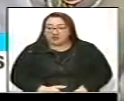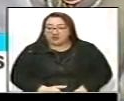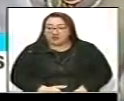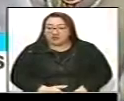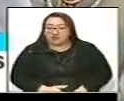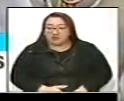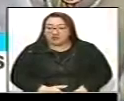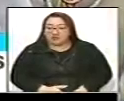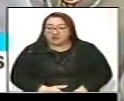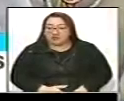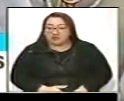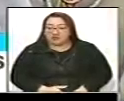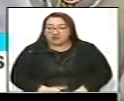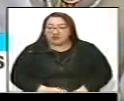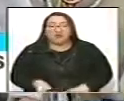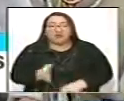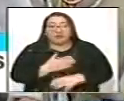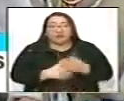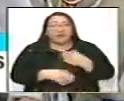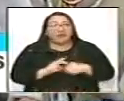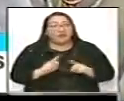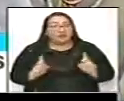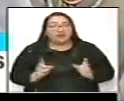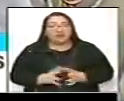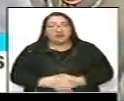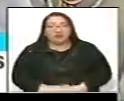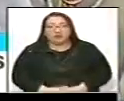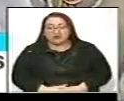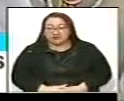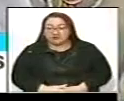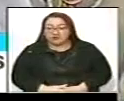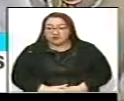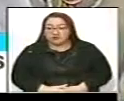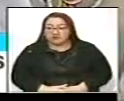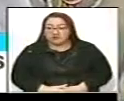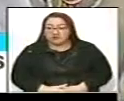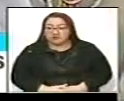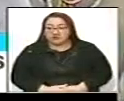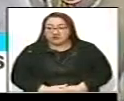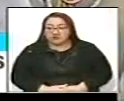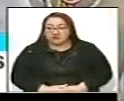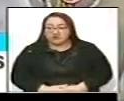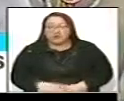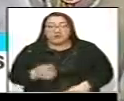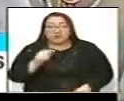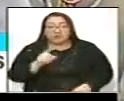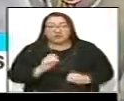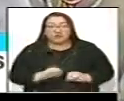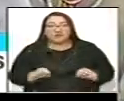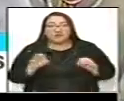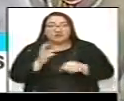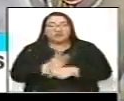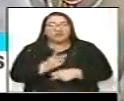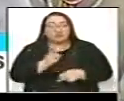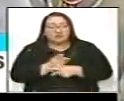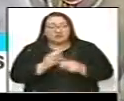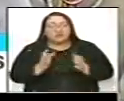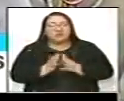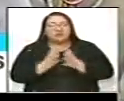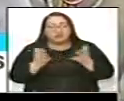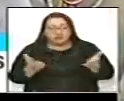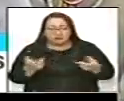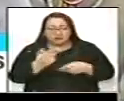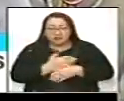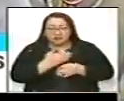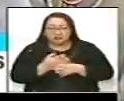palo. Así es. No. Por eso es muy importante cuidar también las